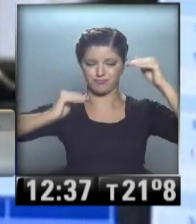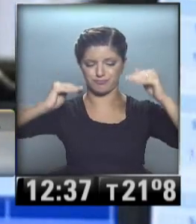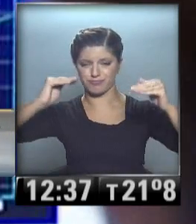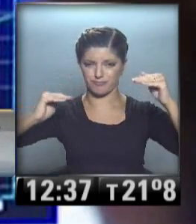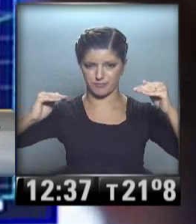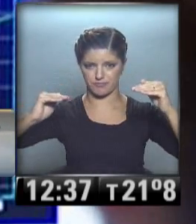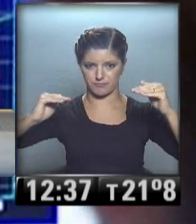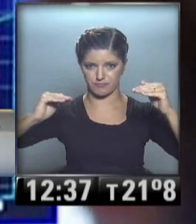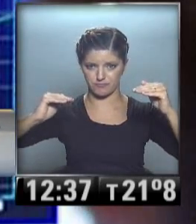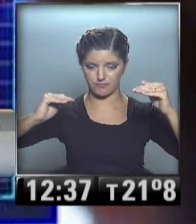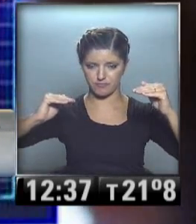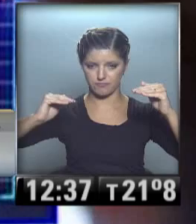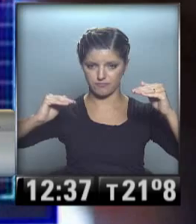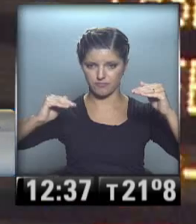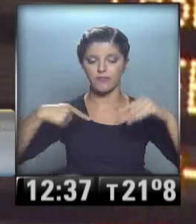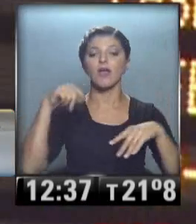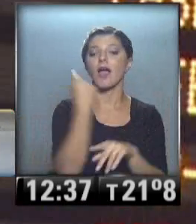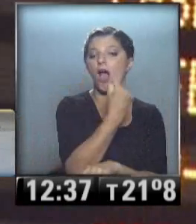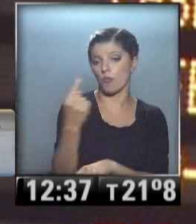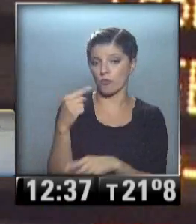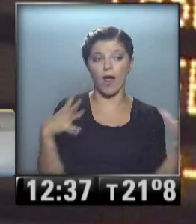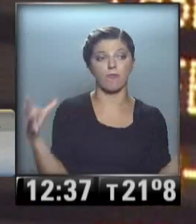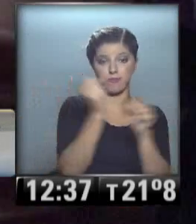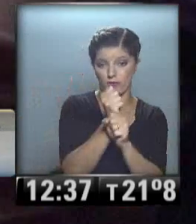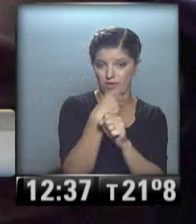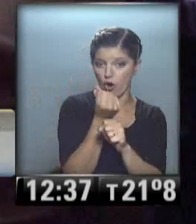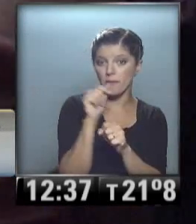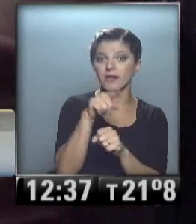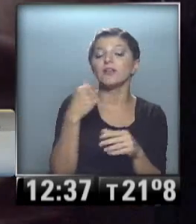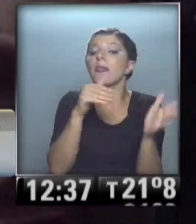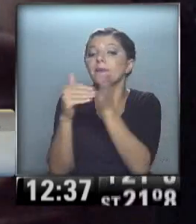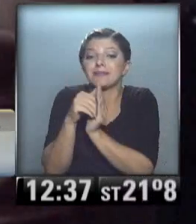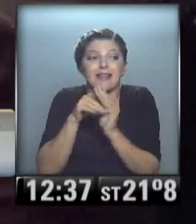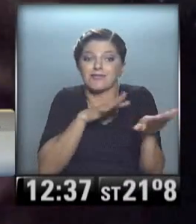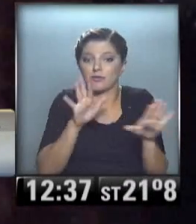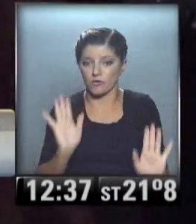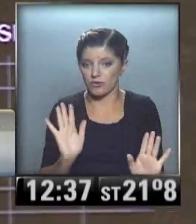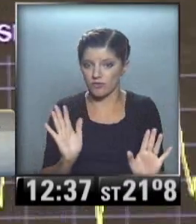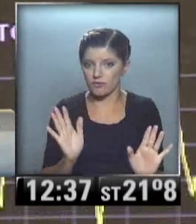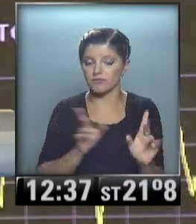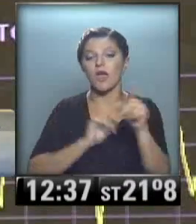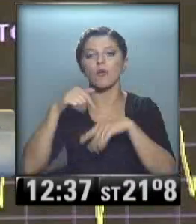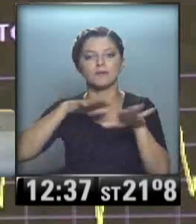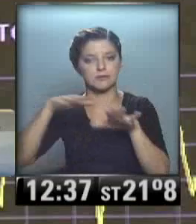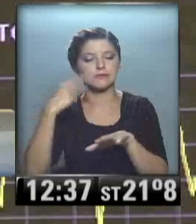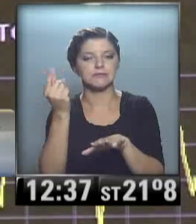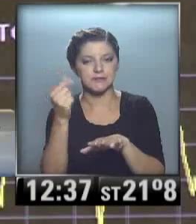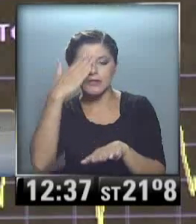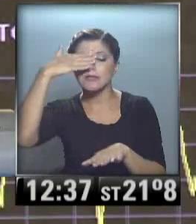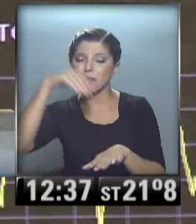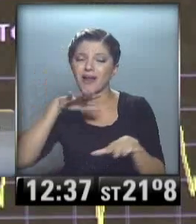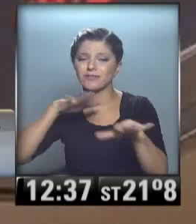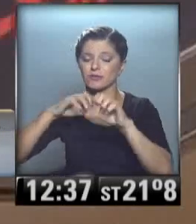y bajas sucesivas en las cotizaciones según el sentido de la oleada. Las burbujas financieras y la posterior